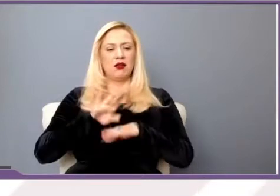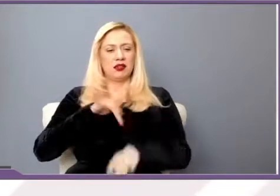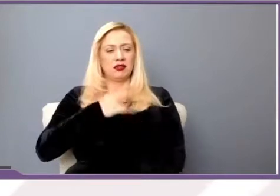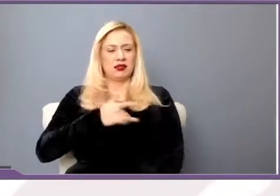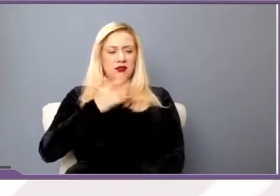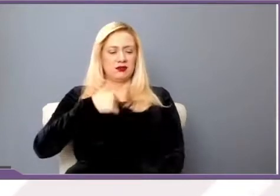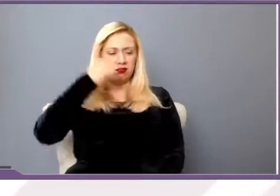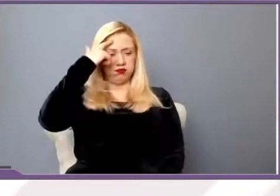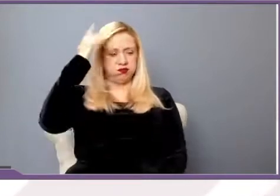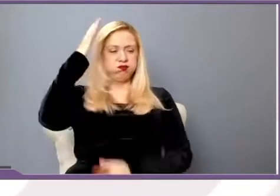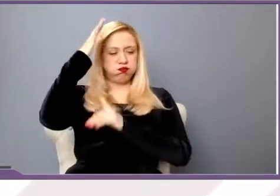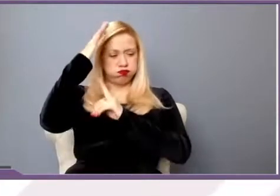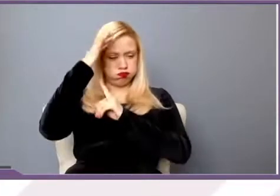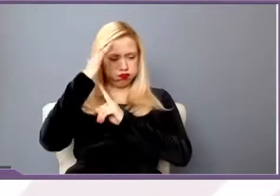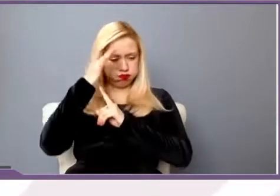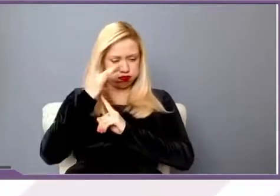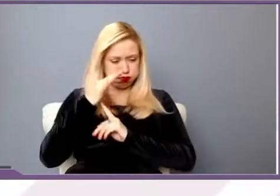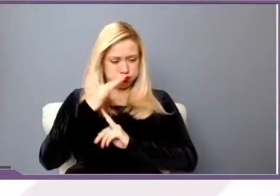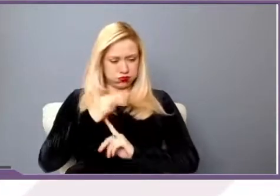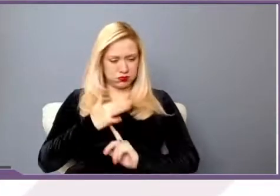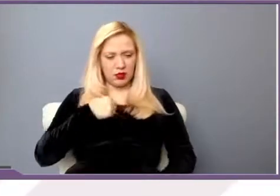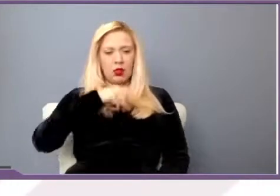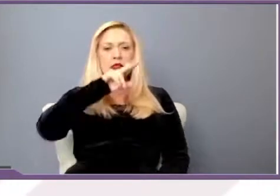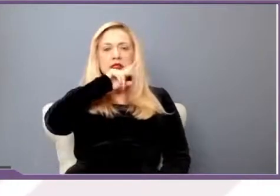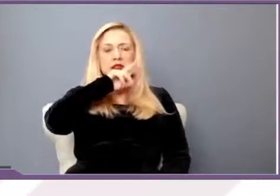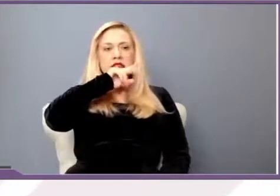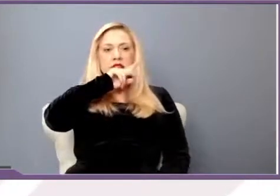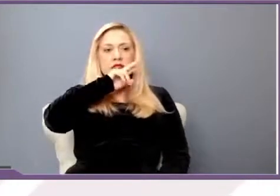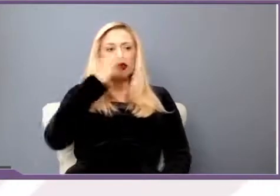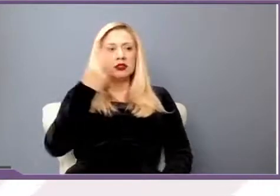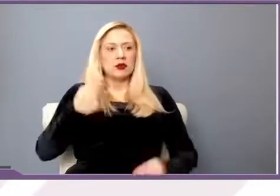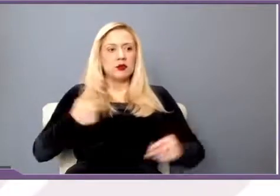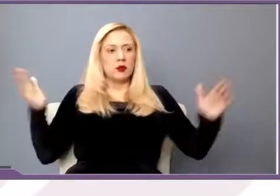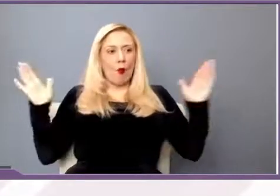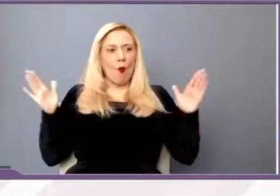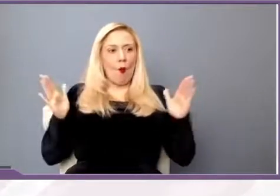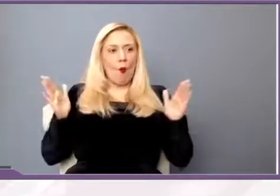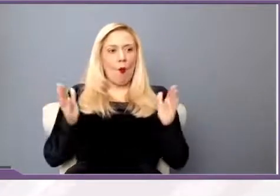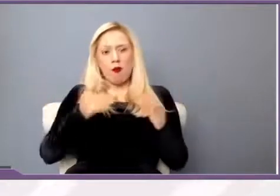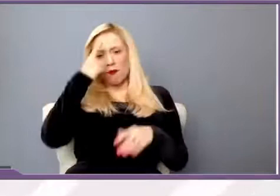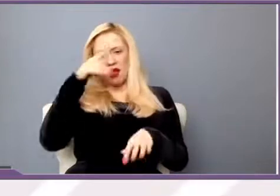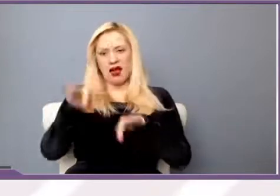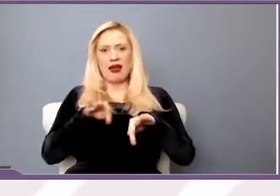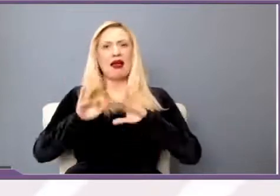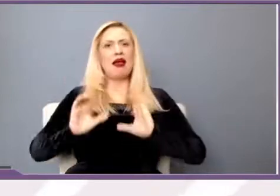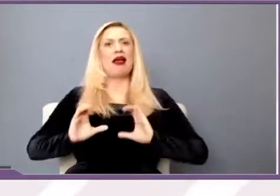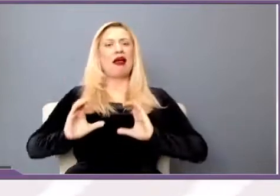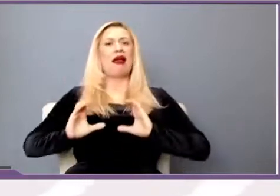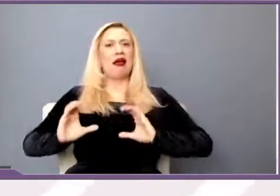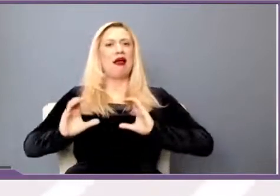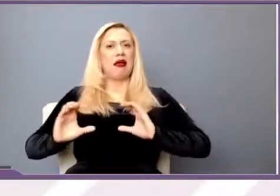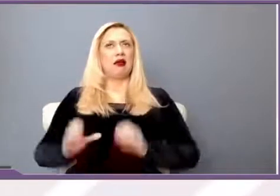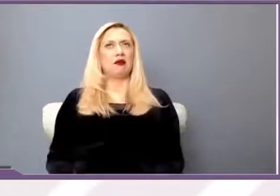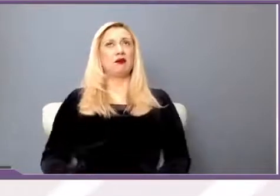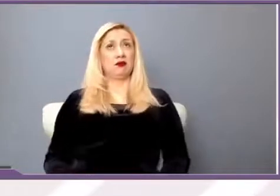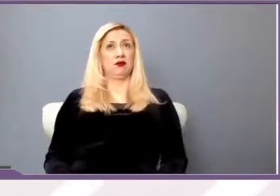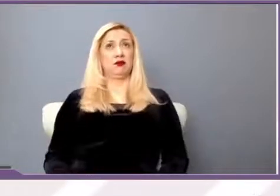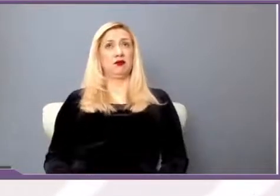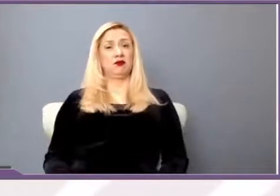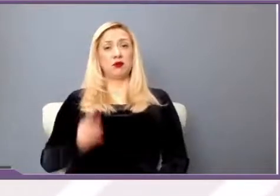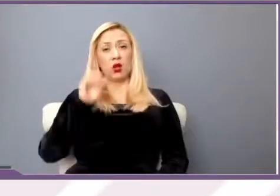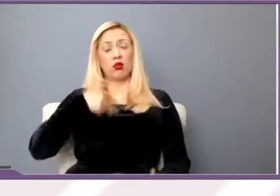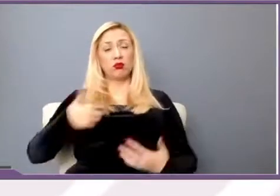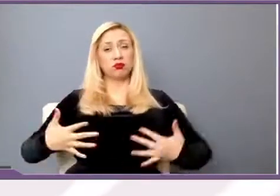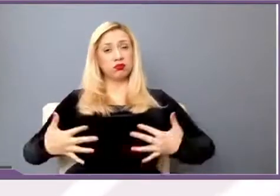estaba preocupada por bajar de peso para mantener su trabajo, ¿no? Entonces, pero justo se normaliza en todos